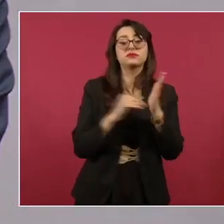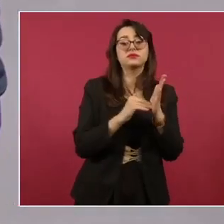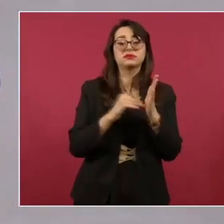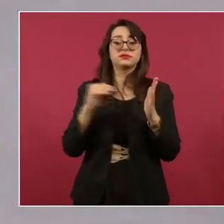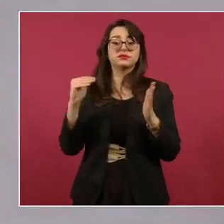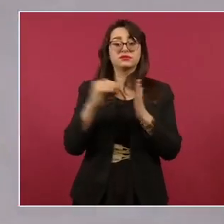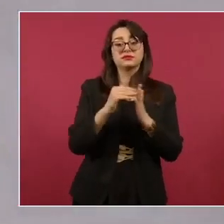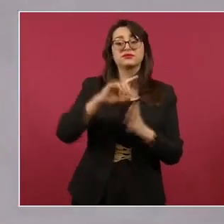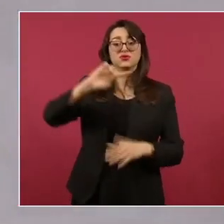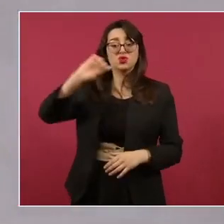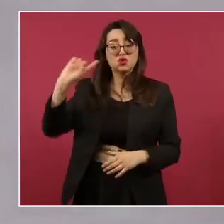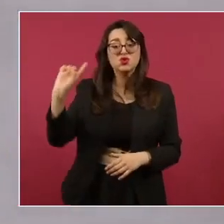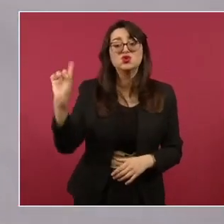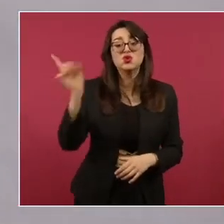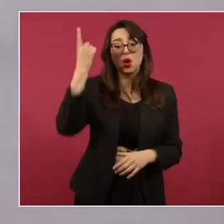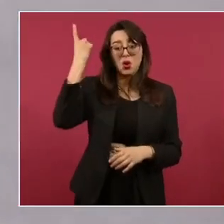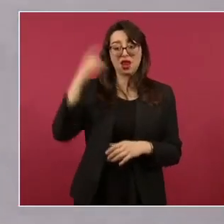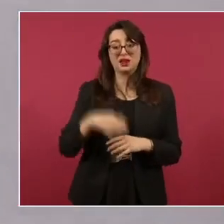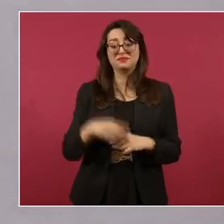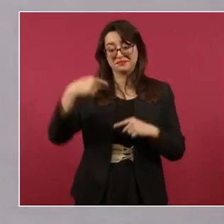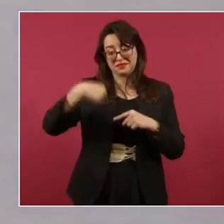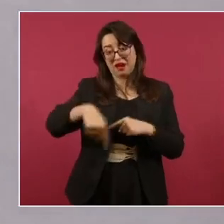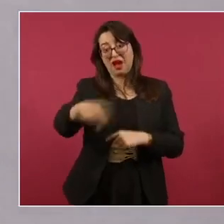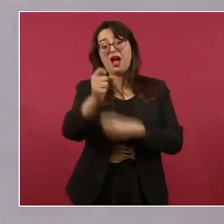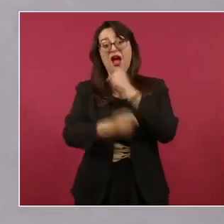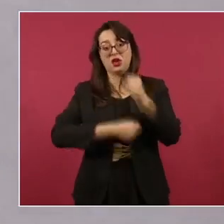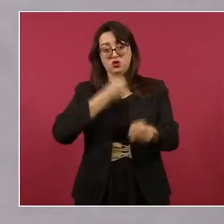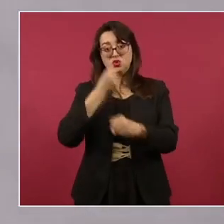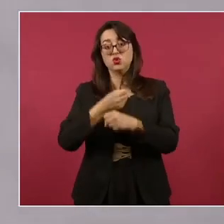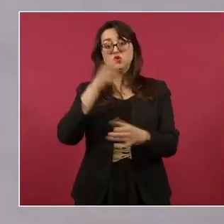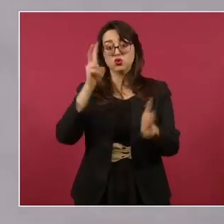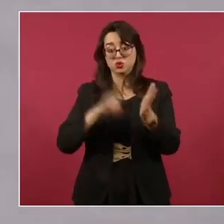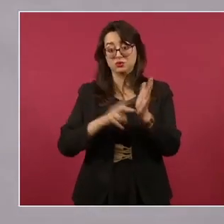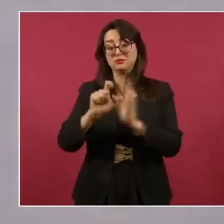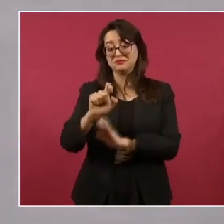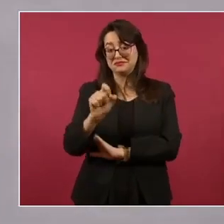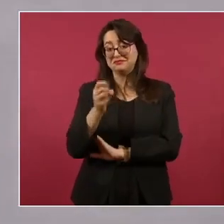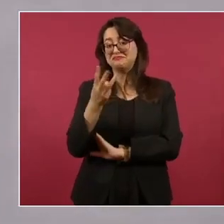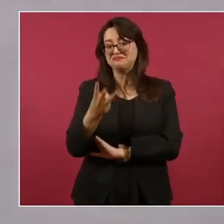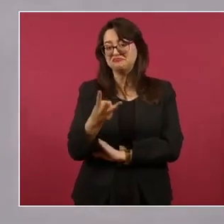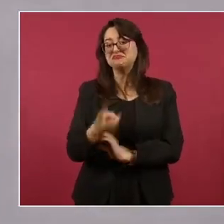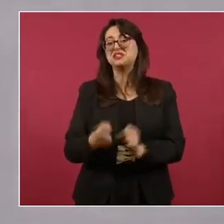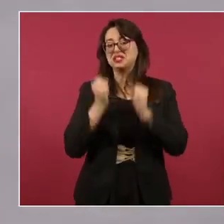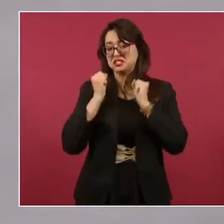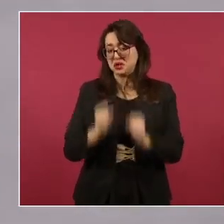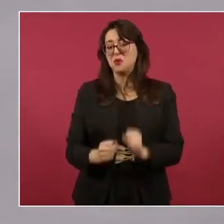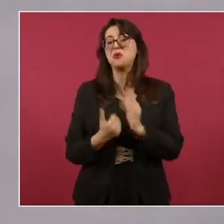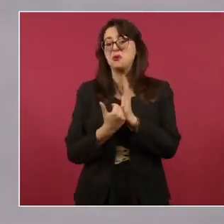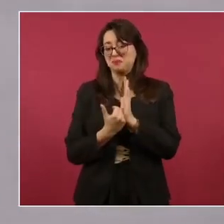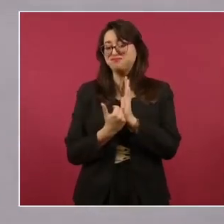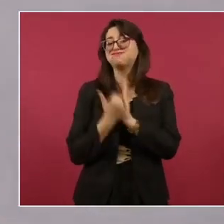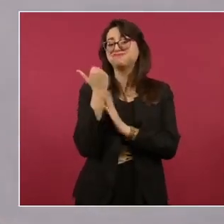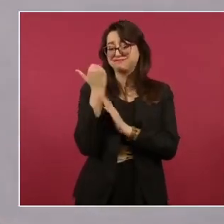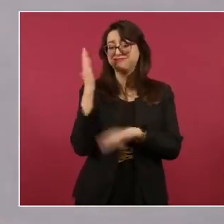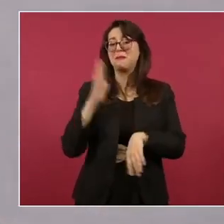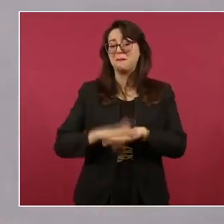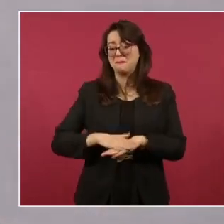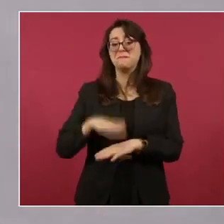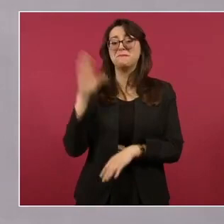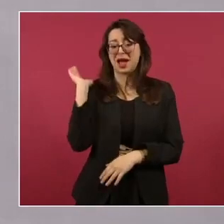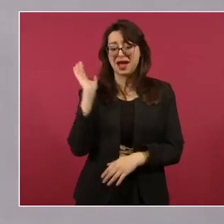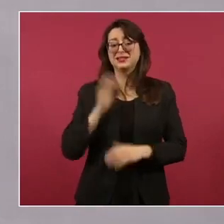de dólares. Este año vamos a superar los 60,000 millones